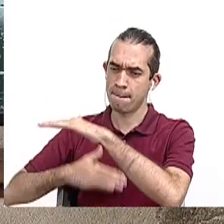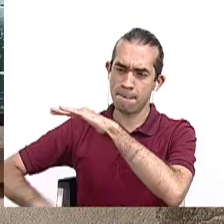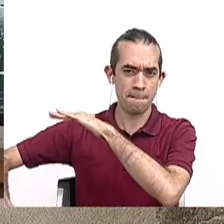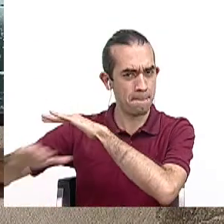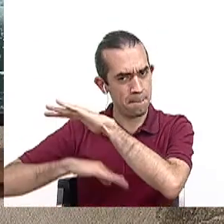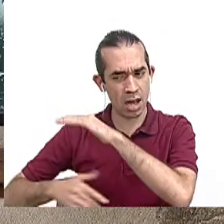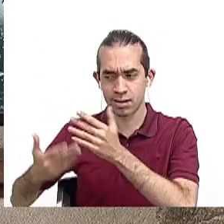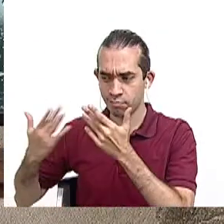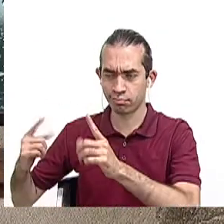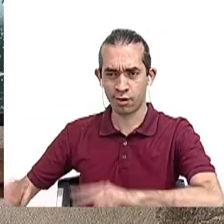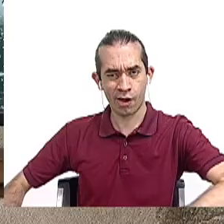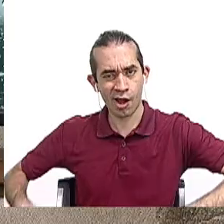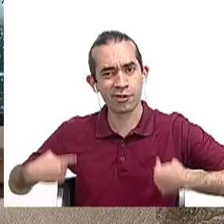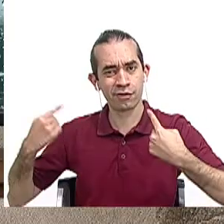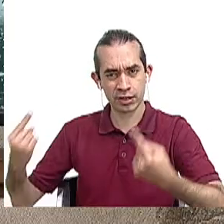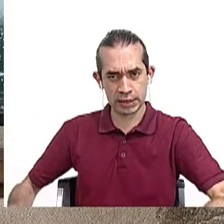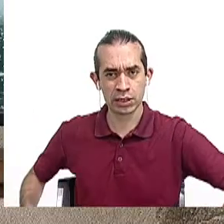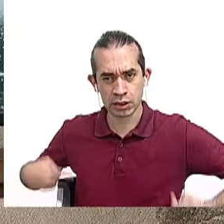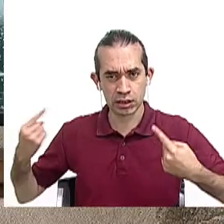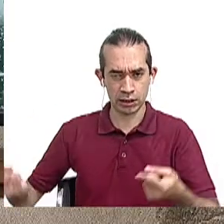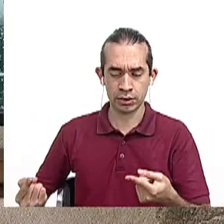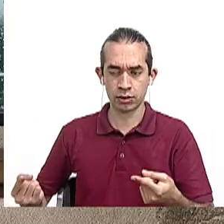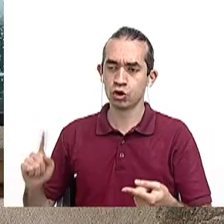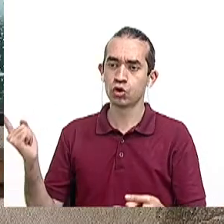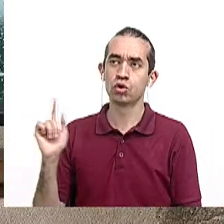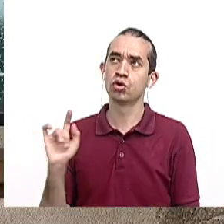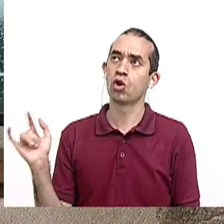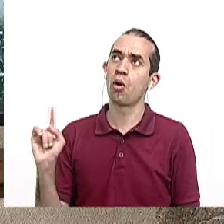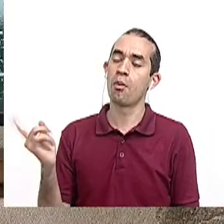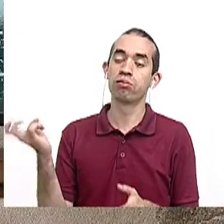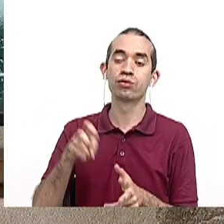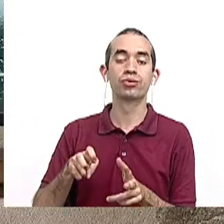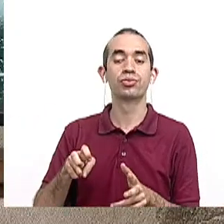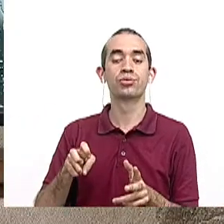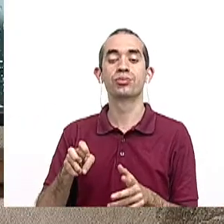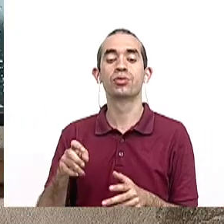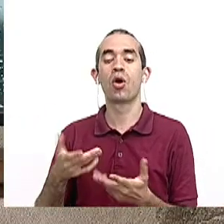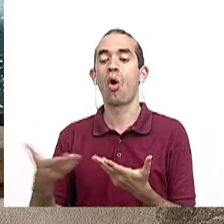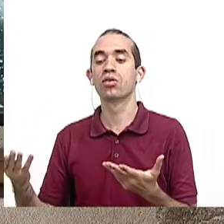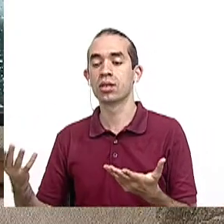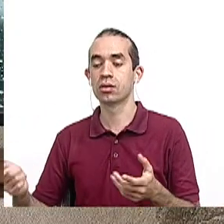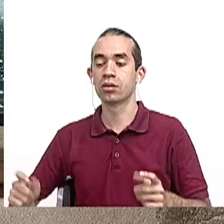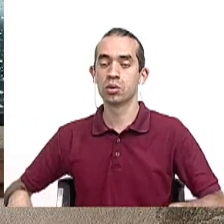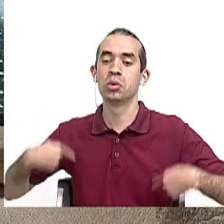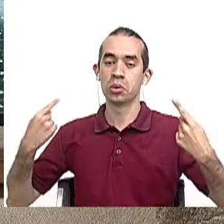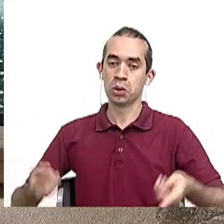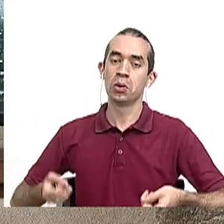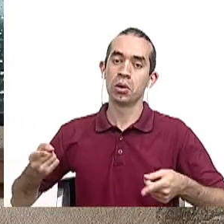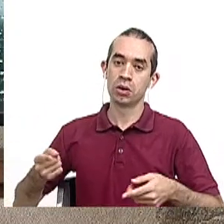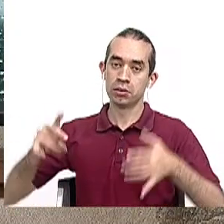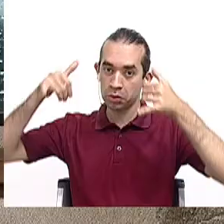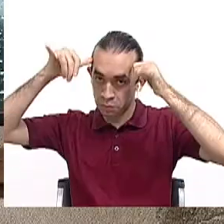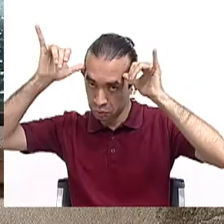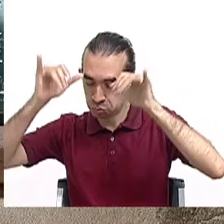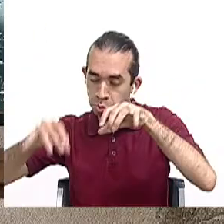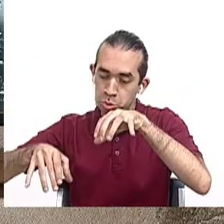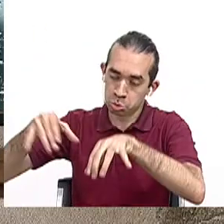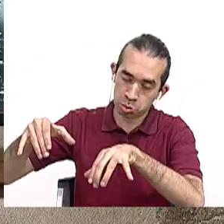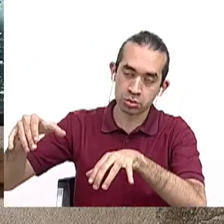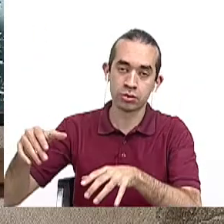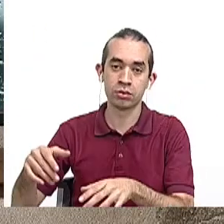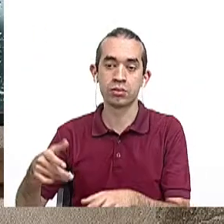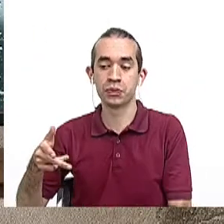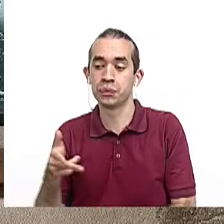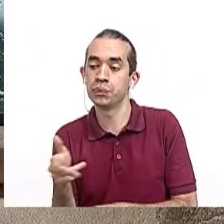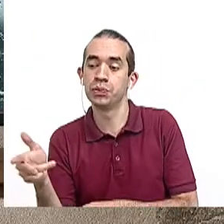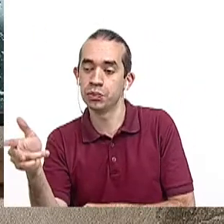medio de transporte, que más que un medio de transporte para trasladar objetos, creo que nos ha llevado el